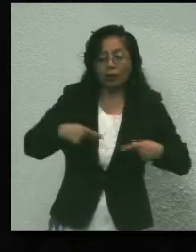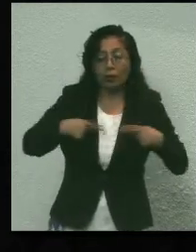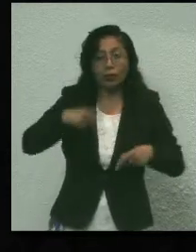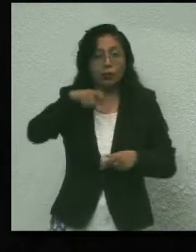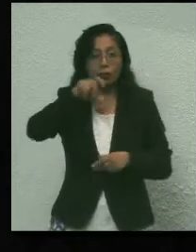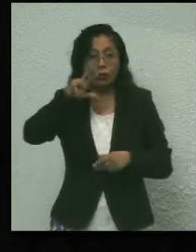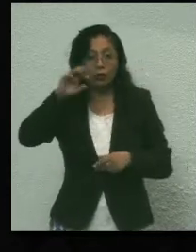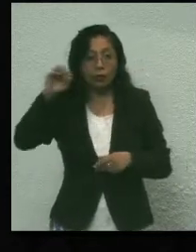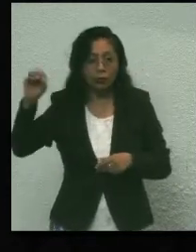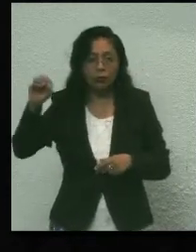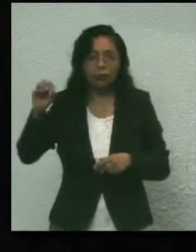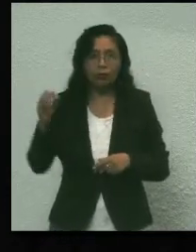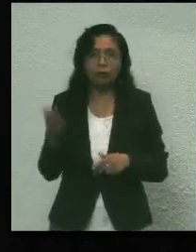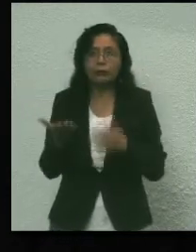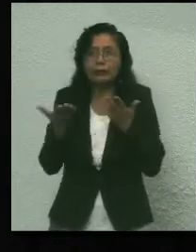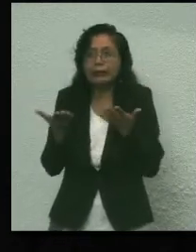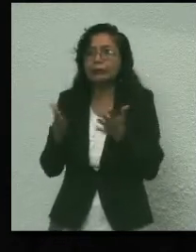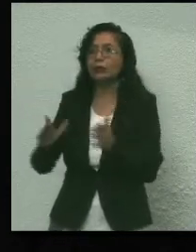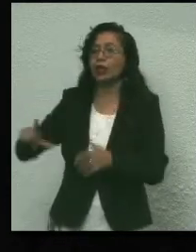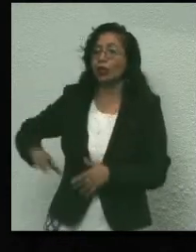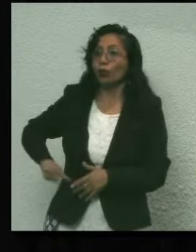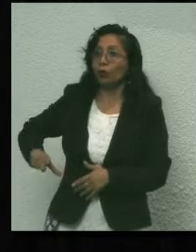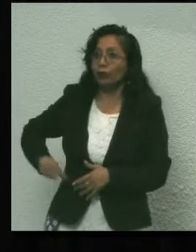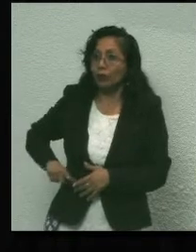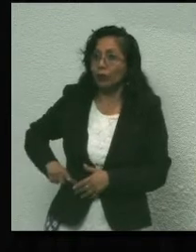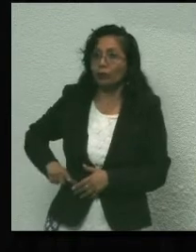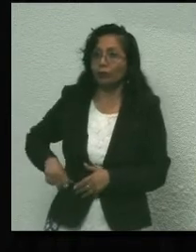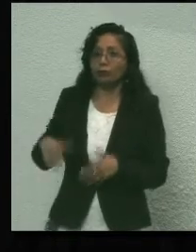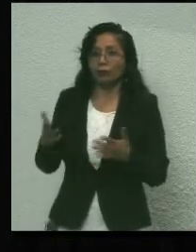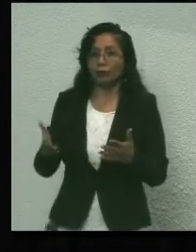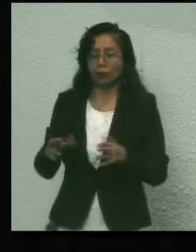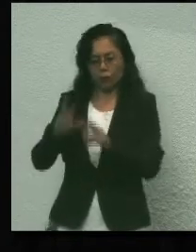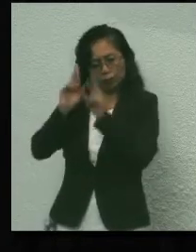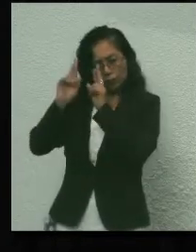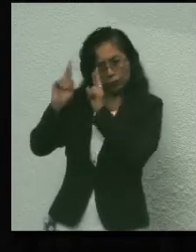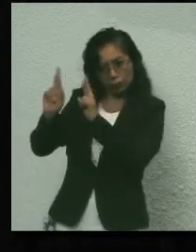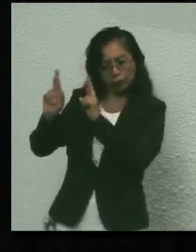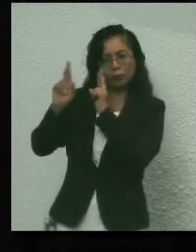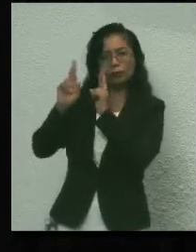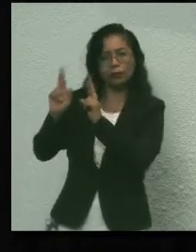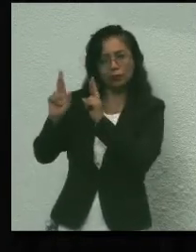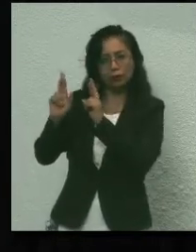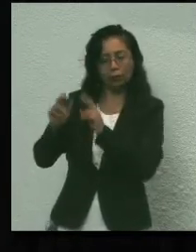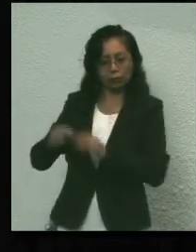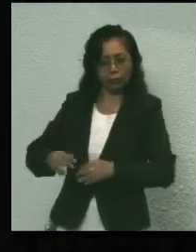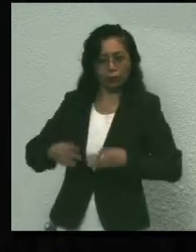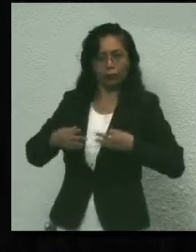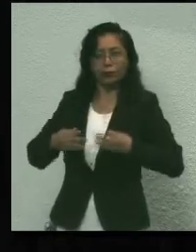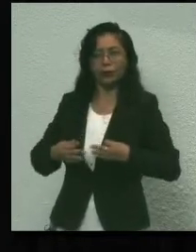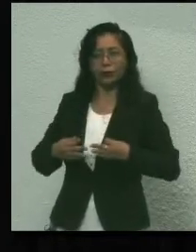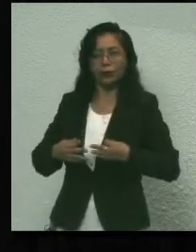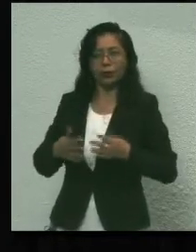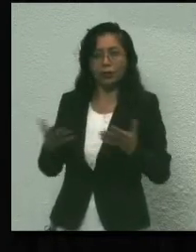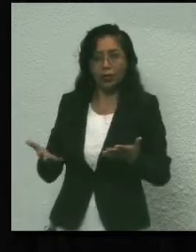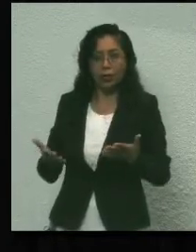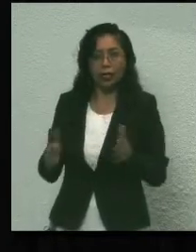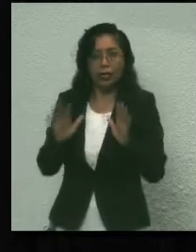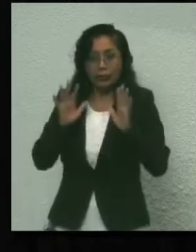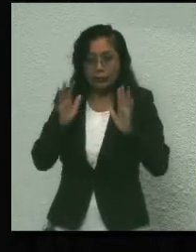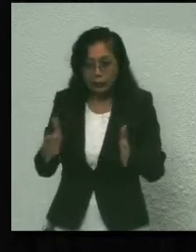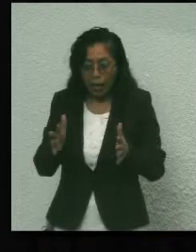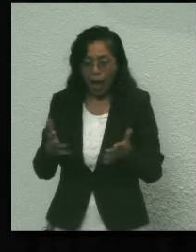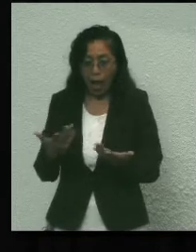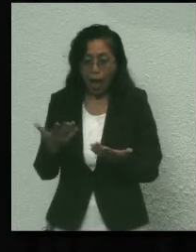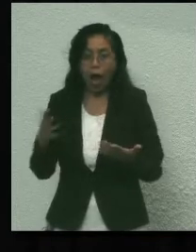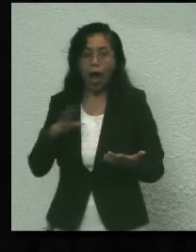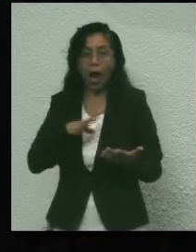los quintanarroenses le pedimos al gobierno federal, de manera respetuosa pero firme, que se activen programas de apoyo